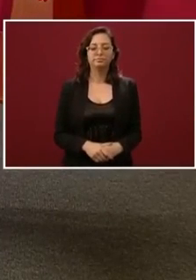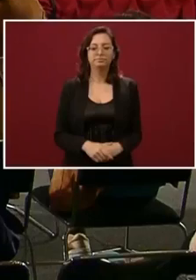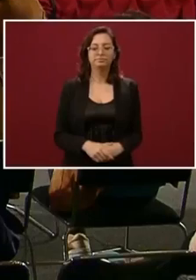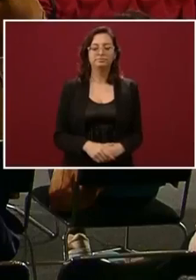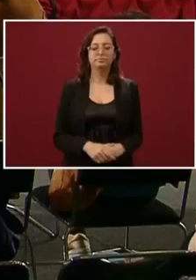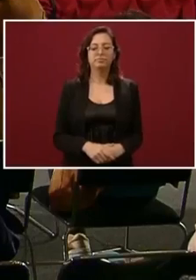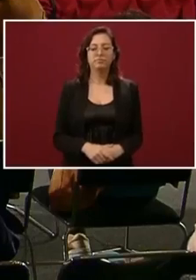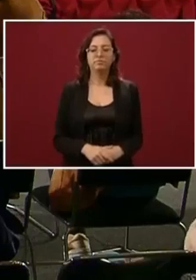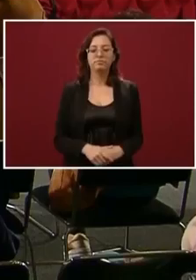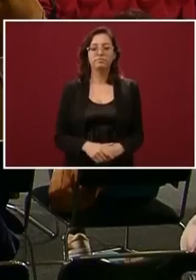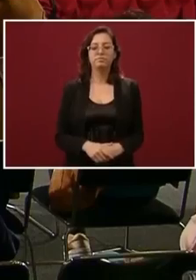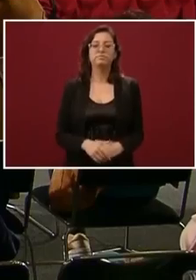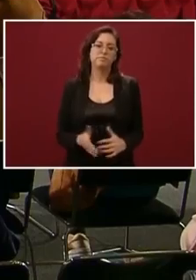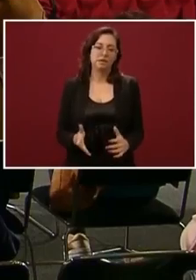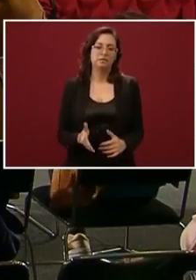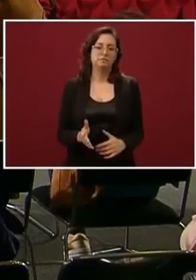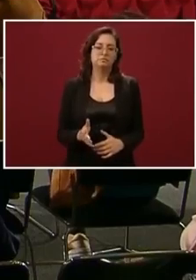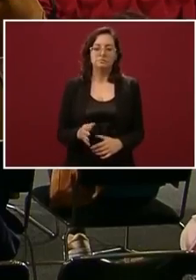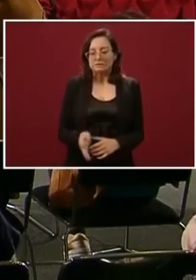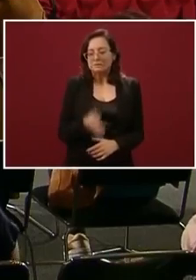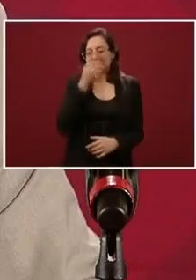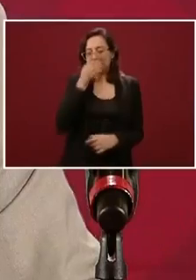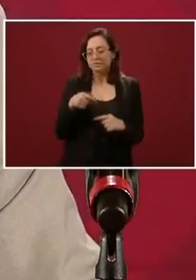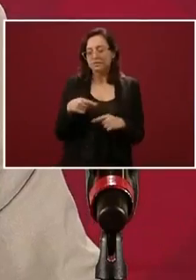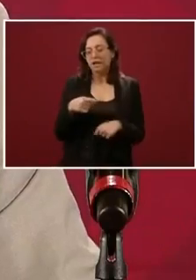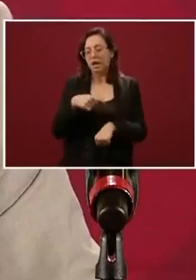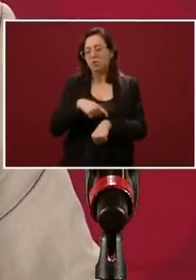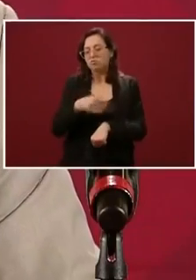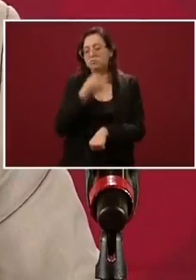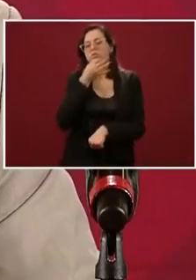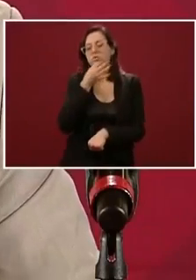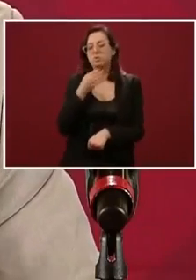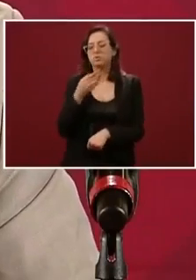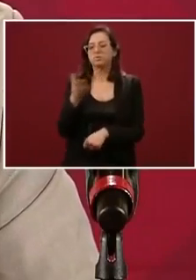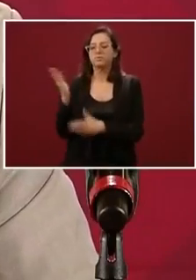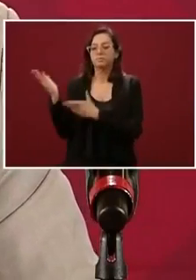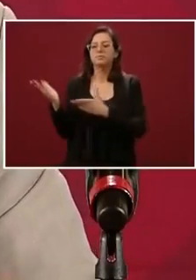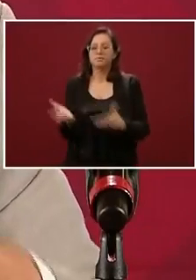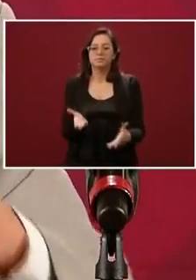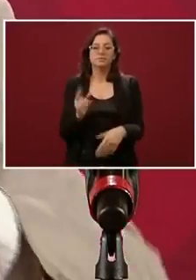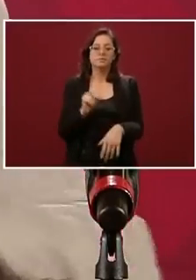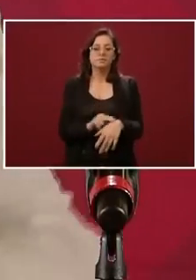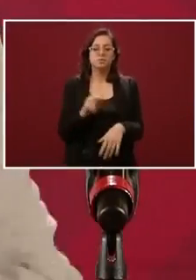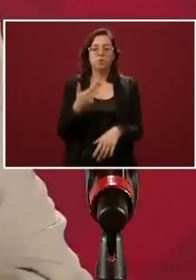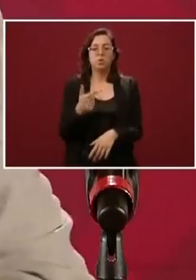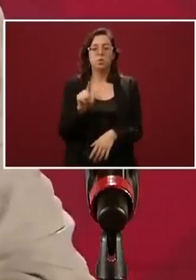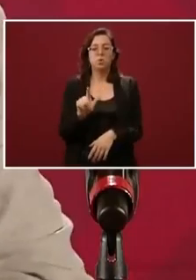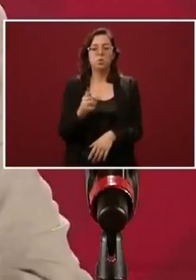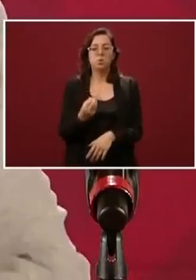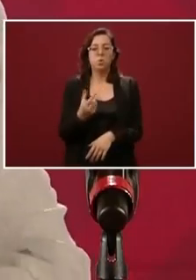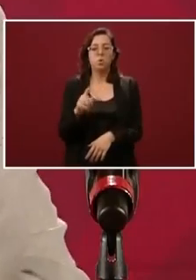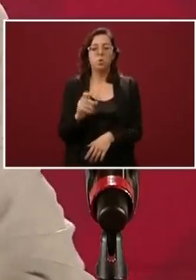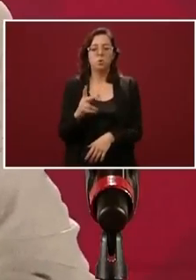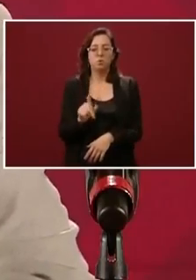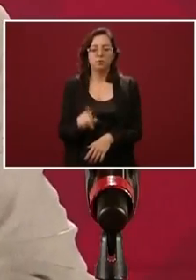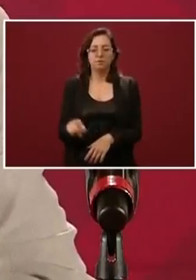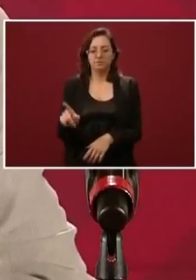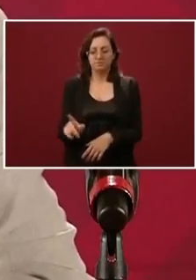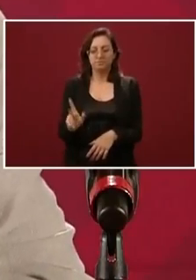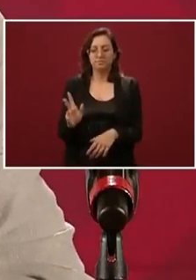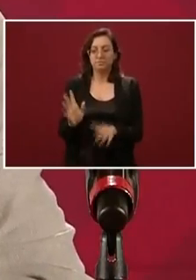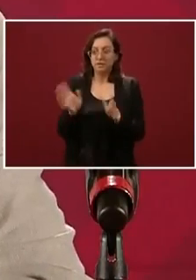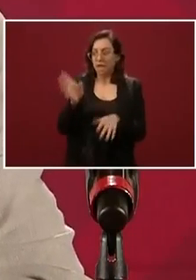precisamente el doctor Hugo López-Gatell nos podrá comentar en relación a los acuerdos y compromisos a los que llegó